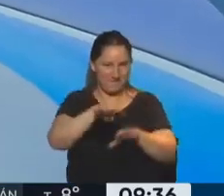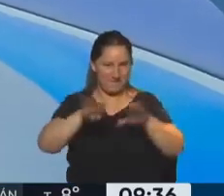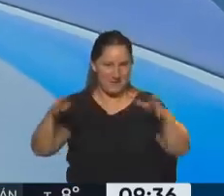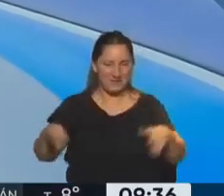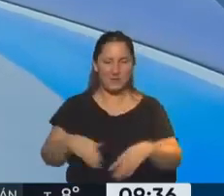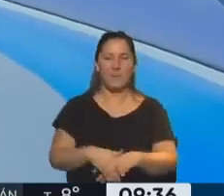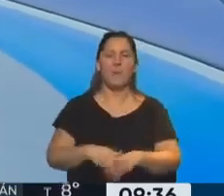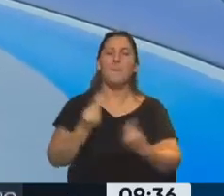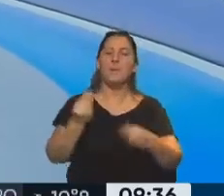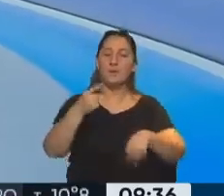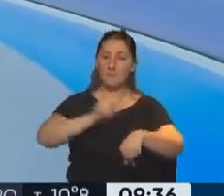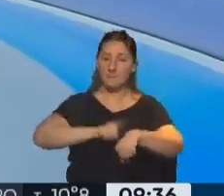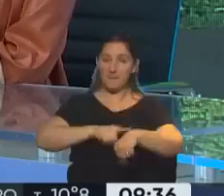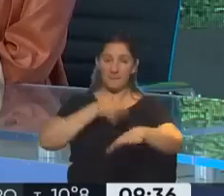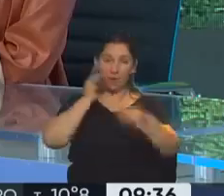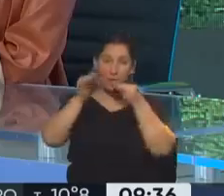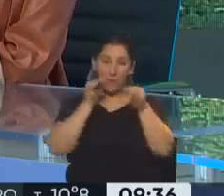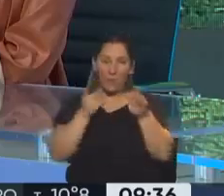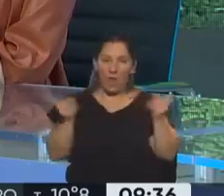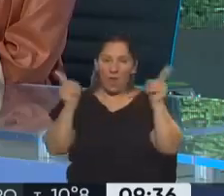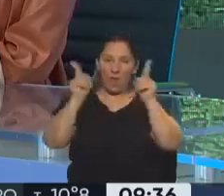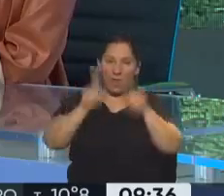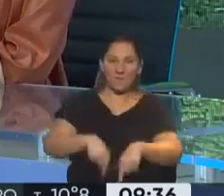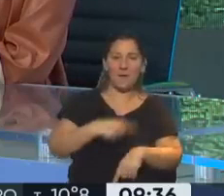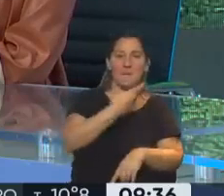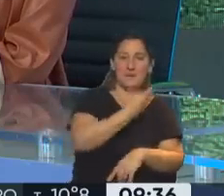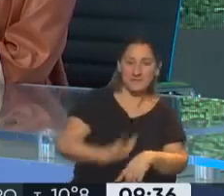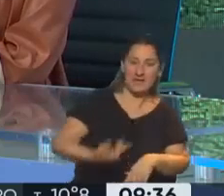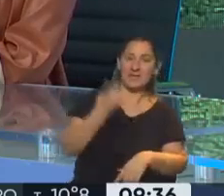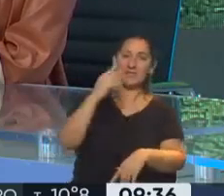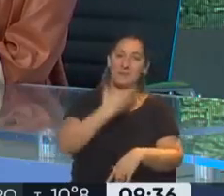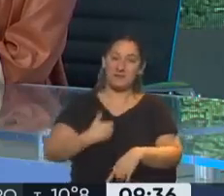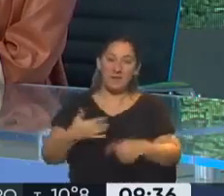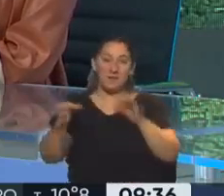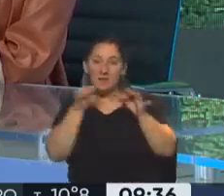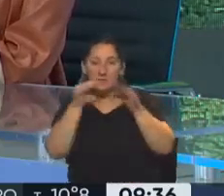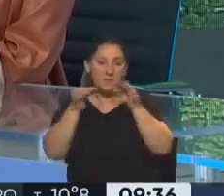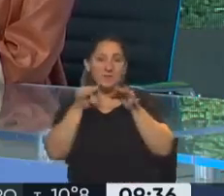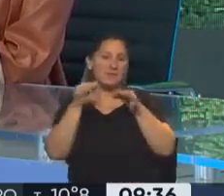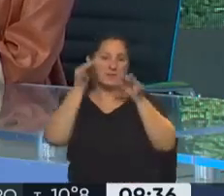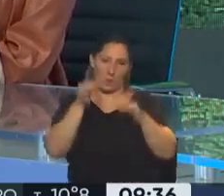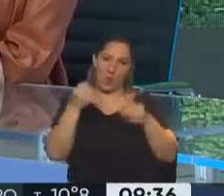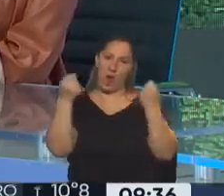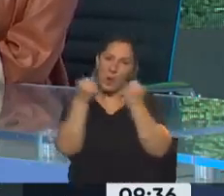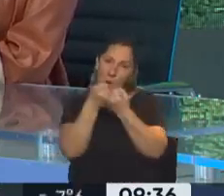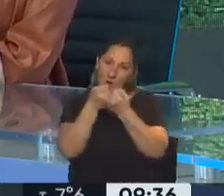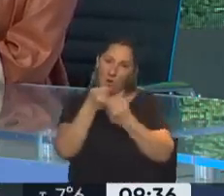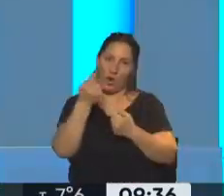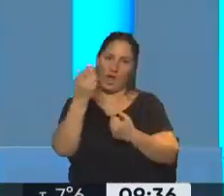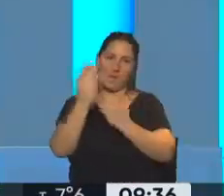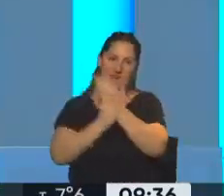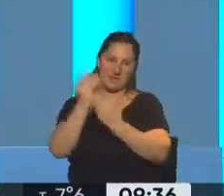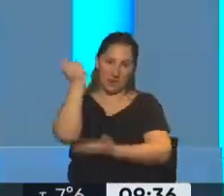el momento de diálogo reactiva donde el presidente la vicepresidenta debe de haber sido todas consensuados buenas que hay que ponerlo en ese contexto no